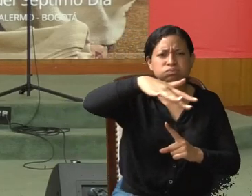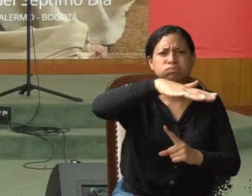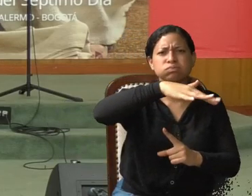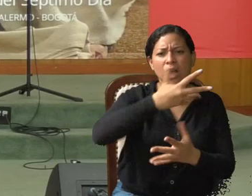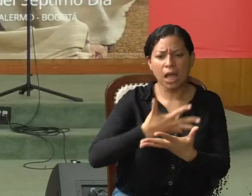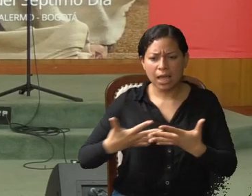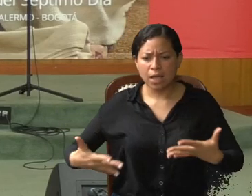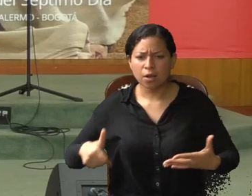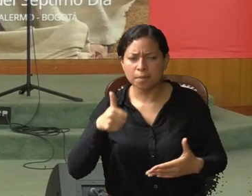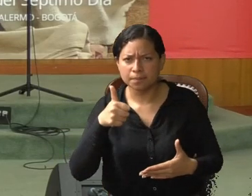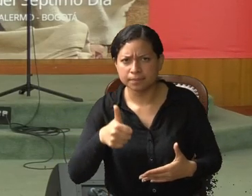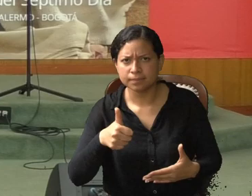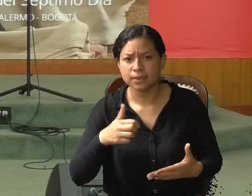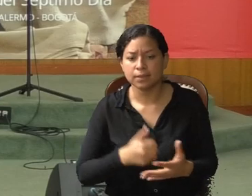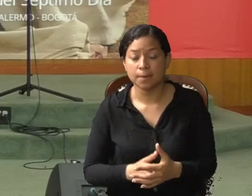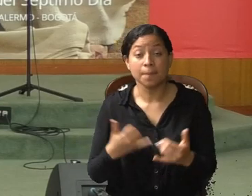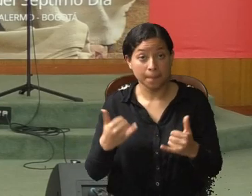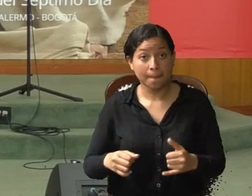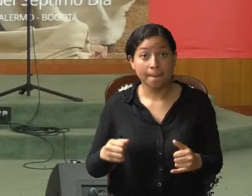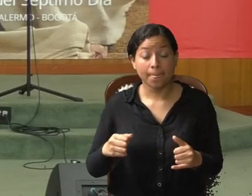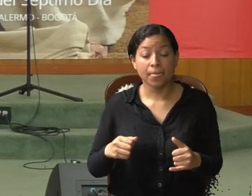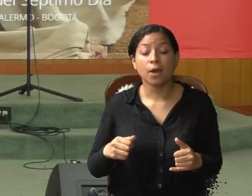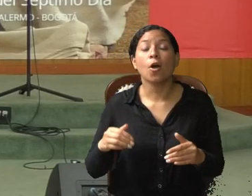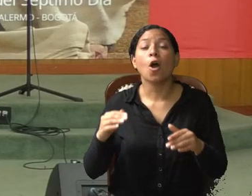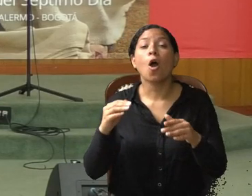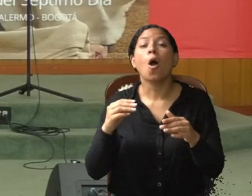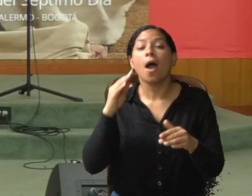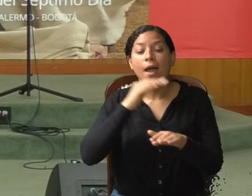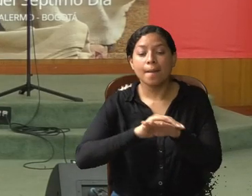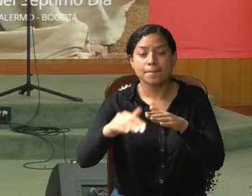Y fíjense en algo que, volvamos a Génesis capítulo 1,